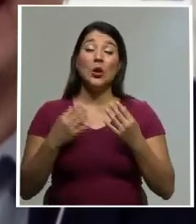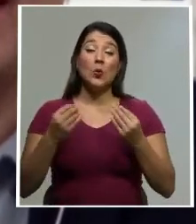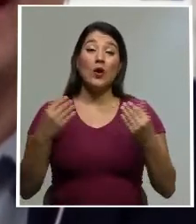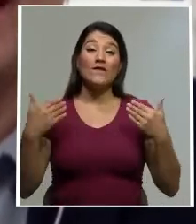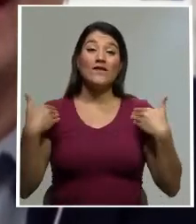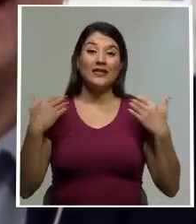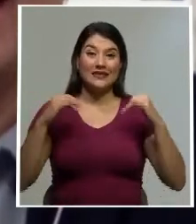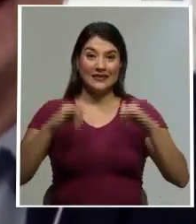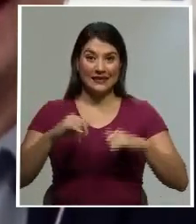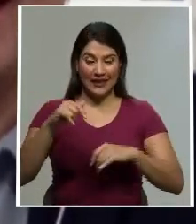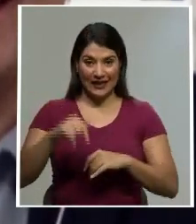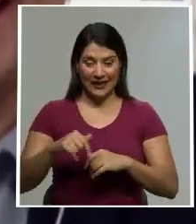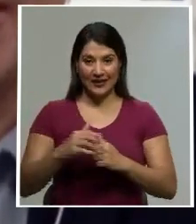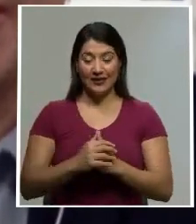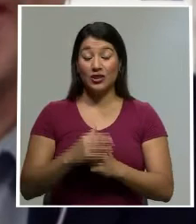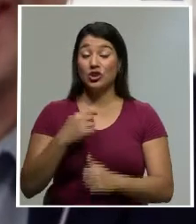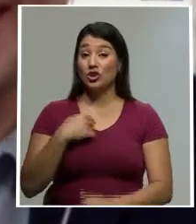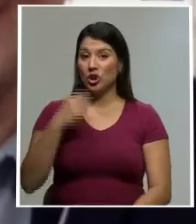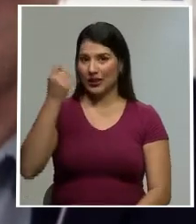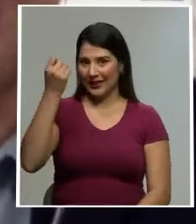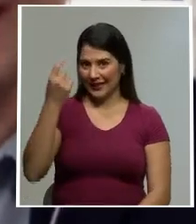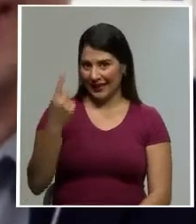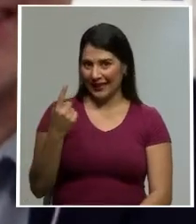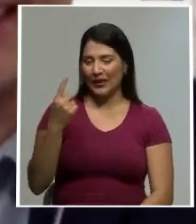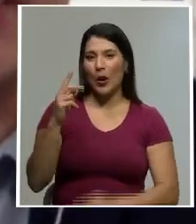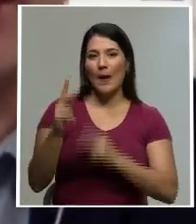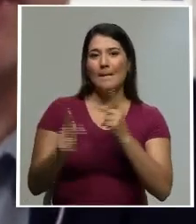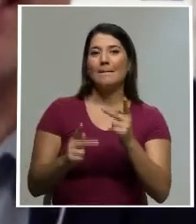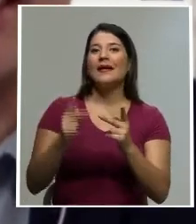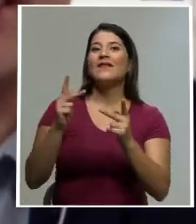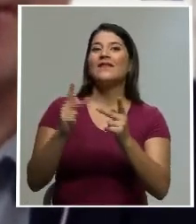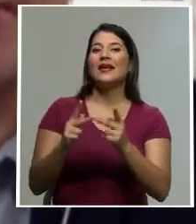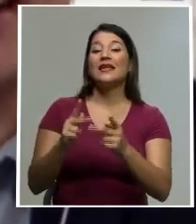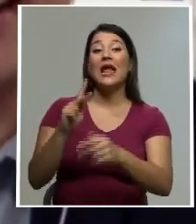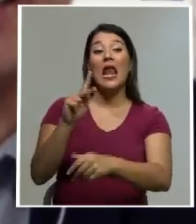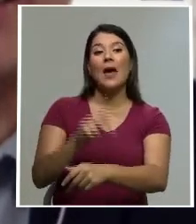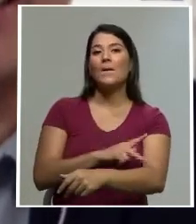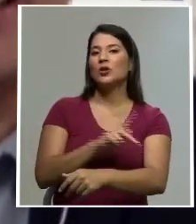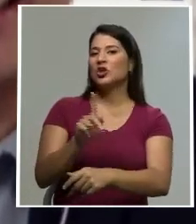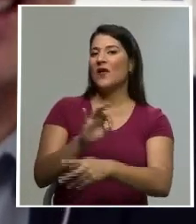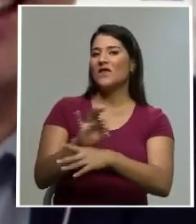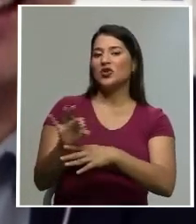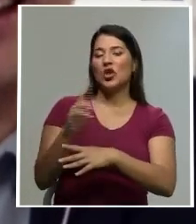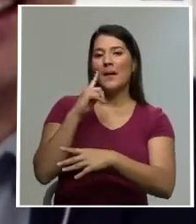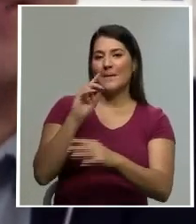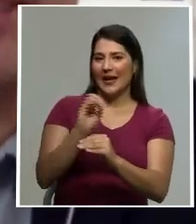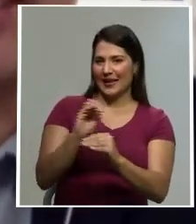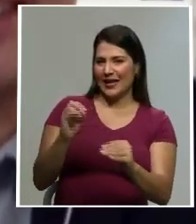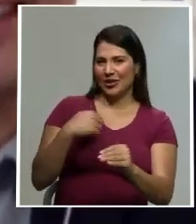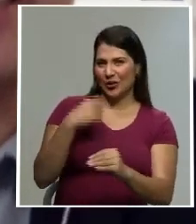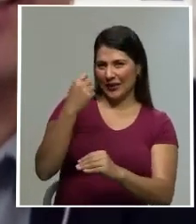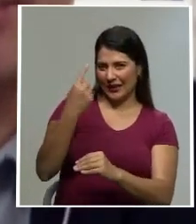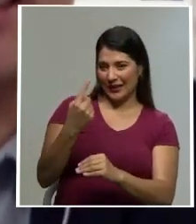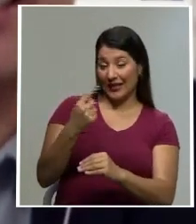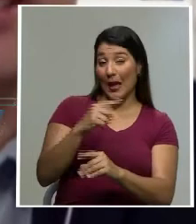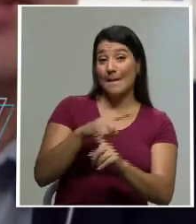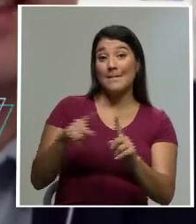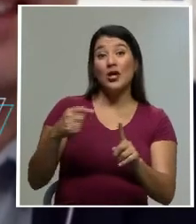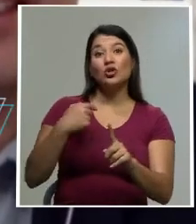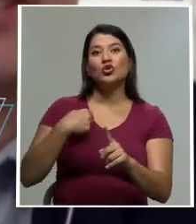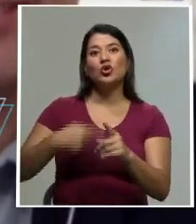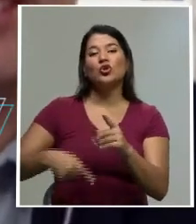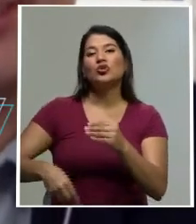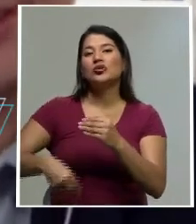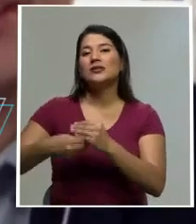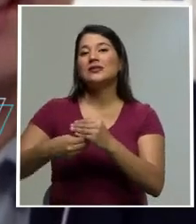acá. Entiendo perfectamente lo de la poesía no sirve para nada y le agregaría a Pessoa que dice que el poeta es un